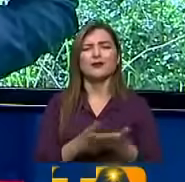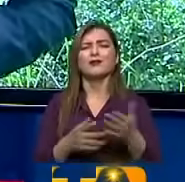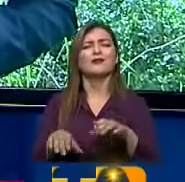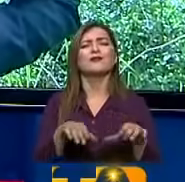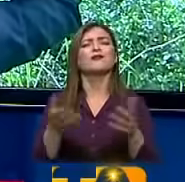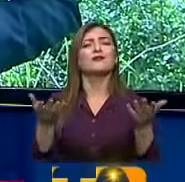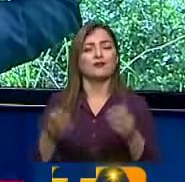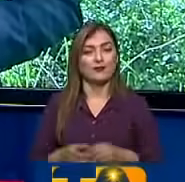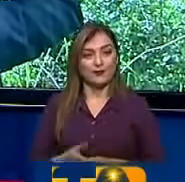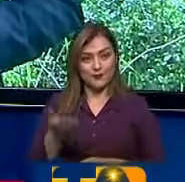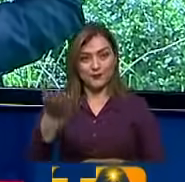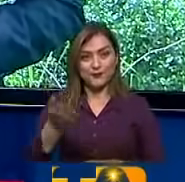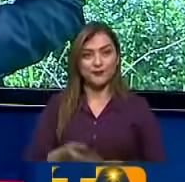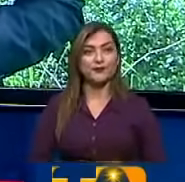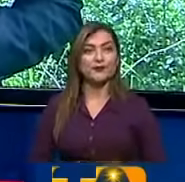estas actividades? Adelante.